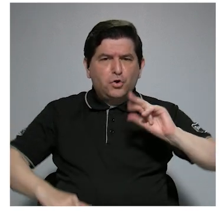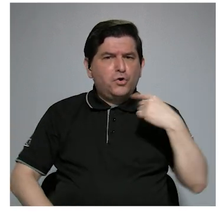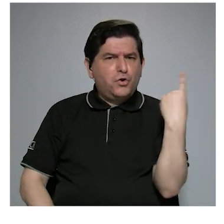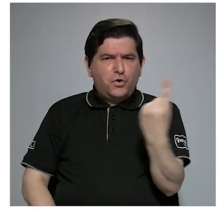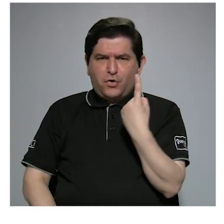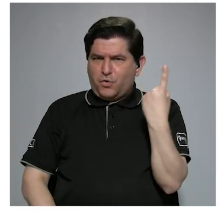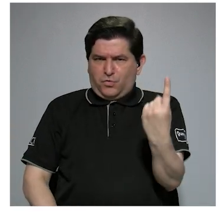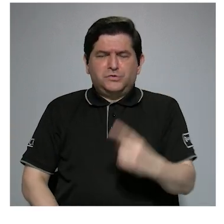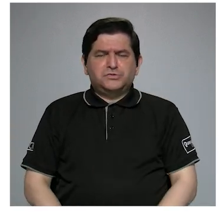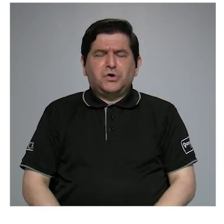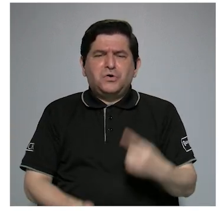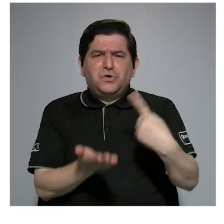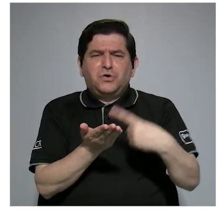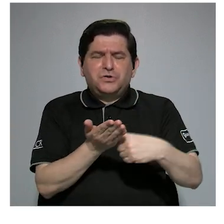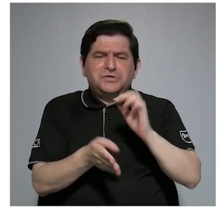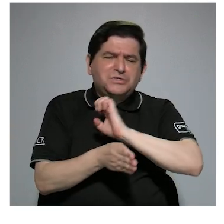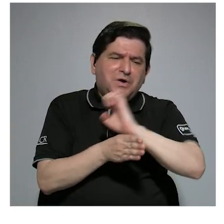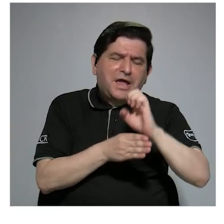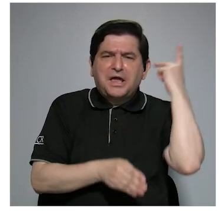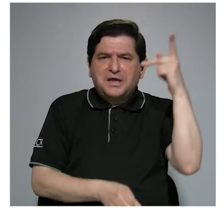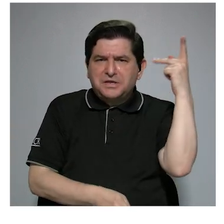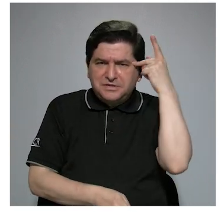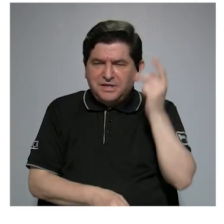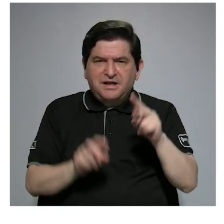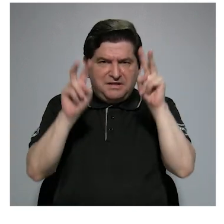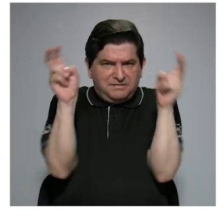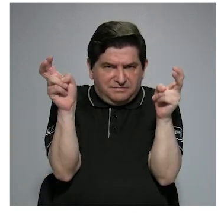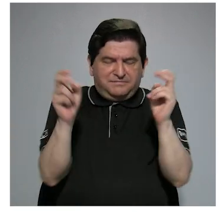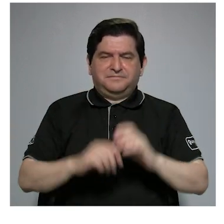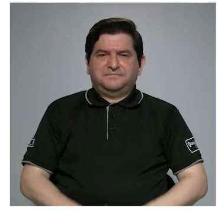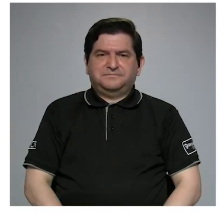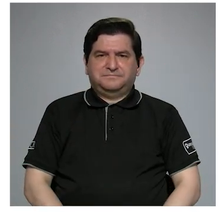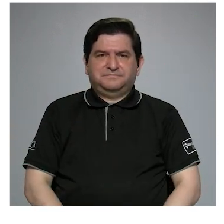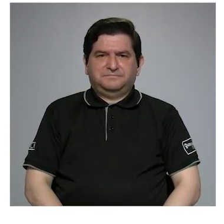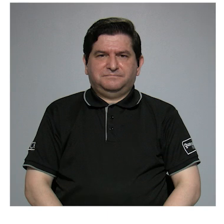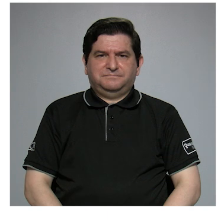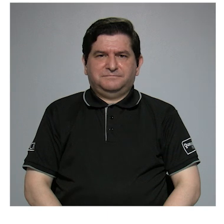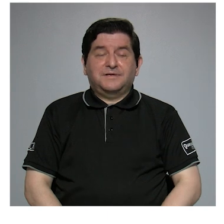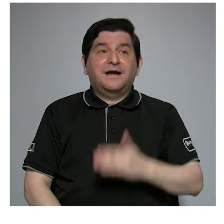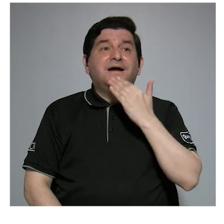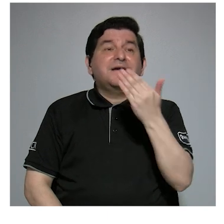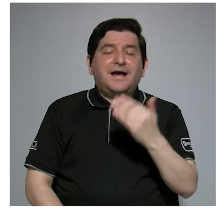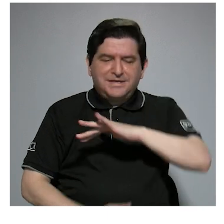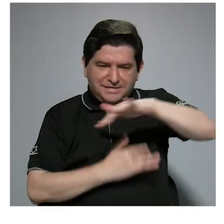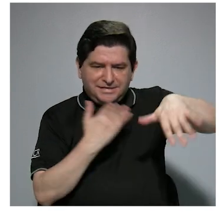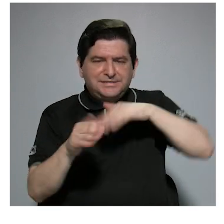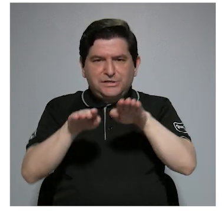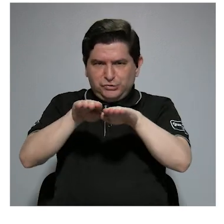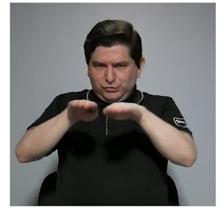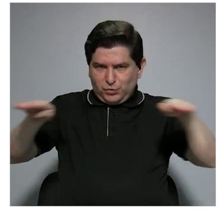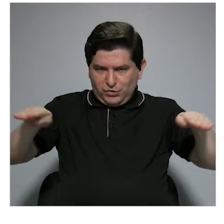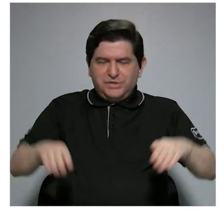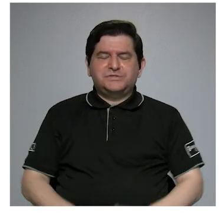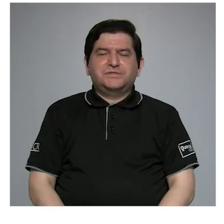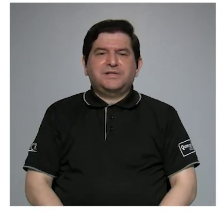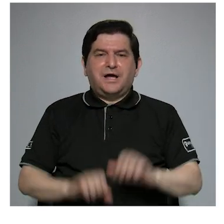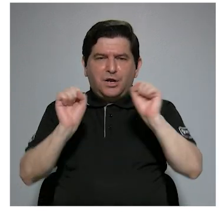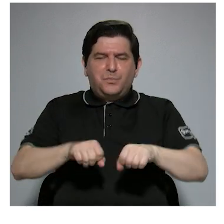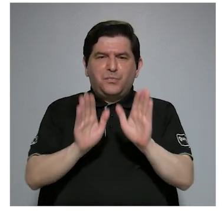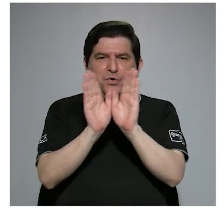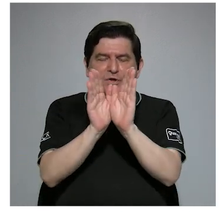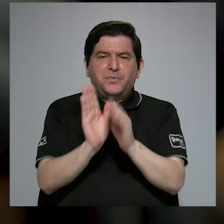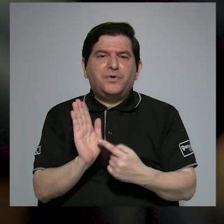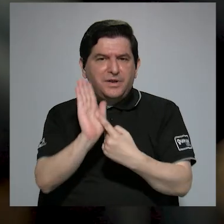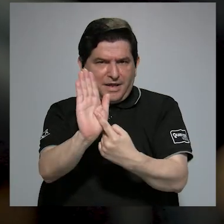no se reduce sencillamente a discusiones éticas y políticas sobre estos temas, ya que, gracias a la interacción horizontal que se vive en Podemos